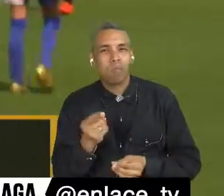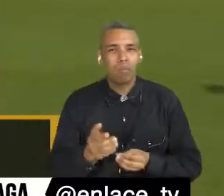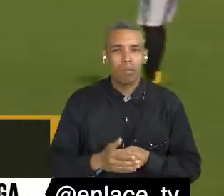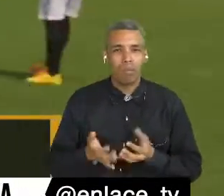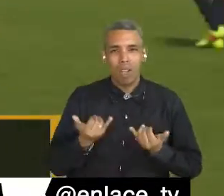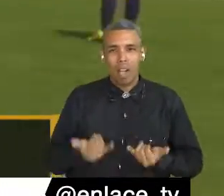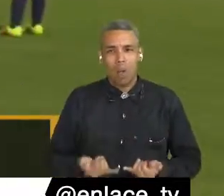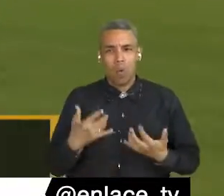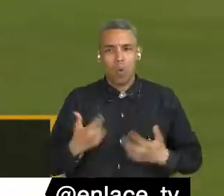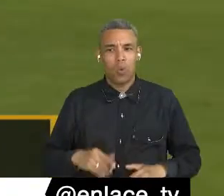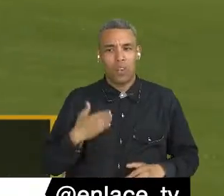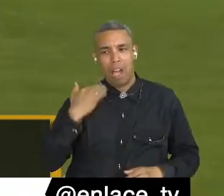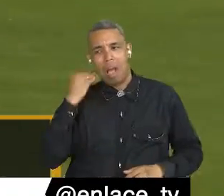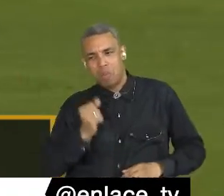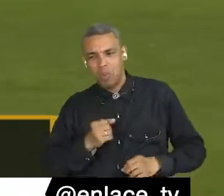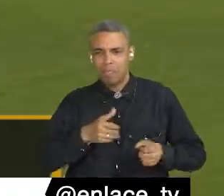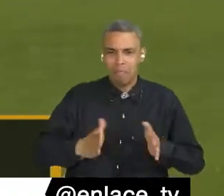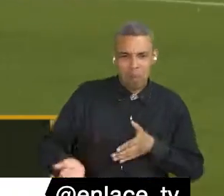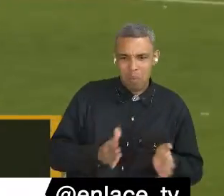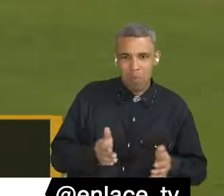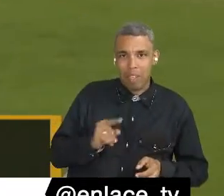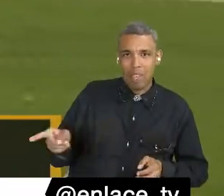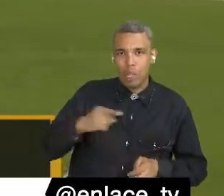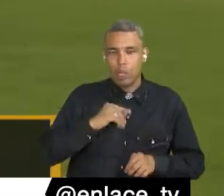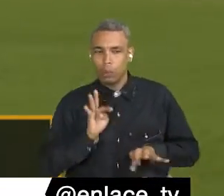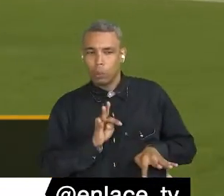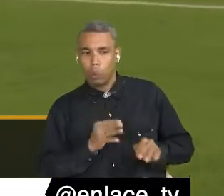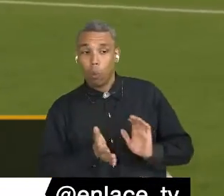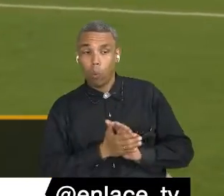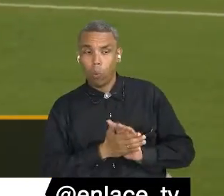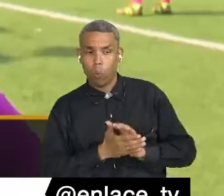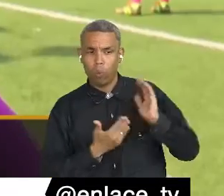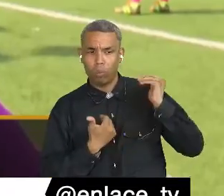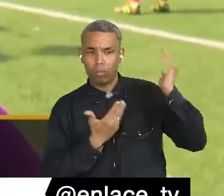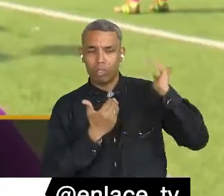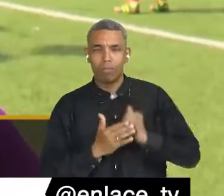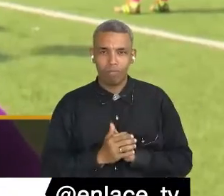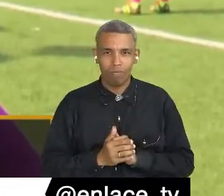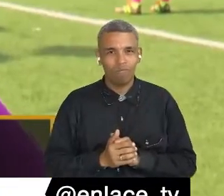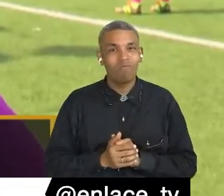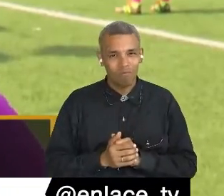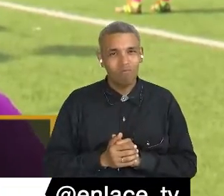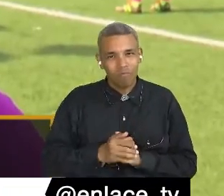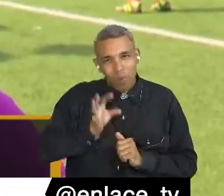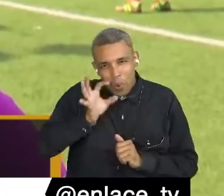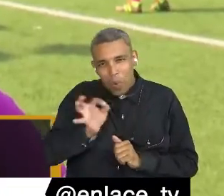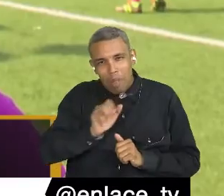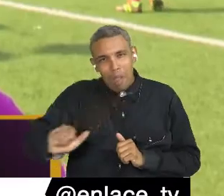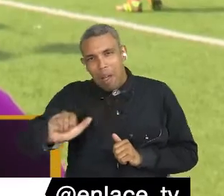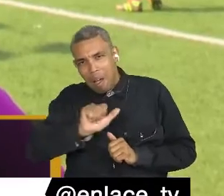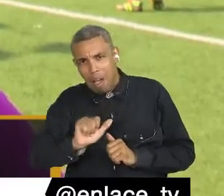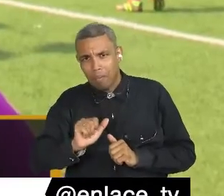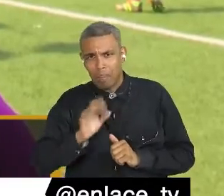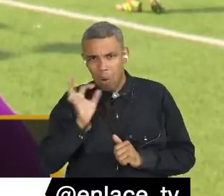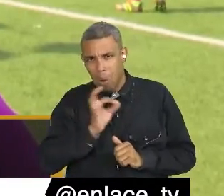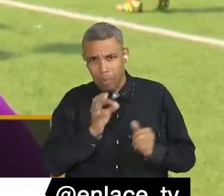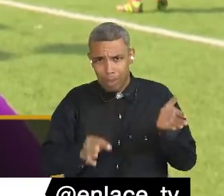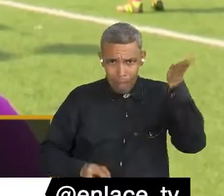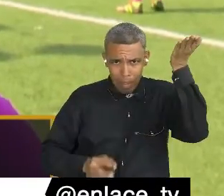le da a la mujer en este deporte que solo practicaban los hombres. Rescatamos la igualdad de género. Creo que se nos está dando